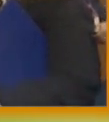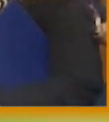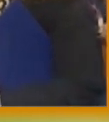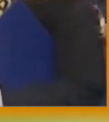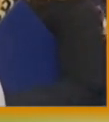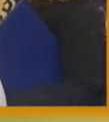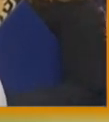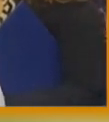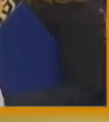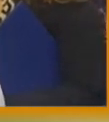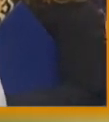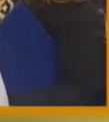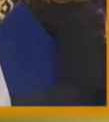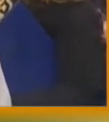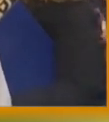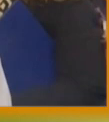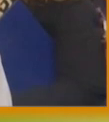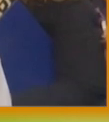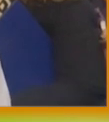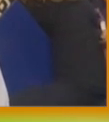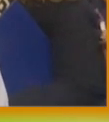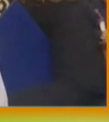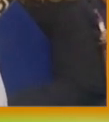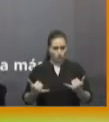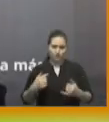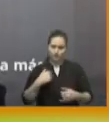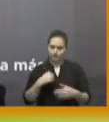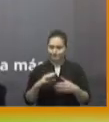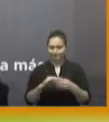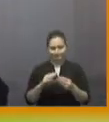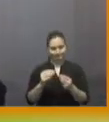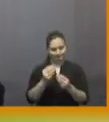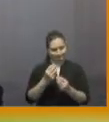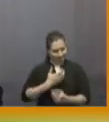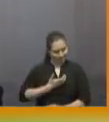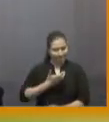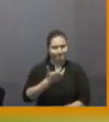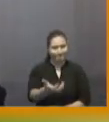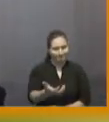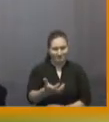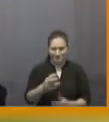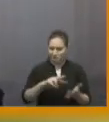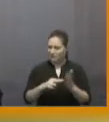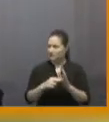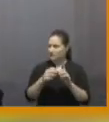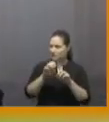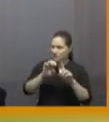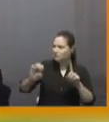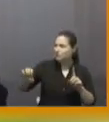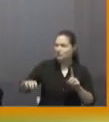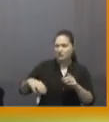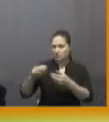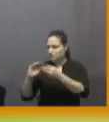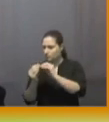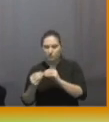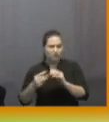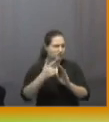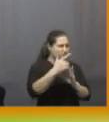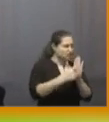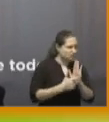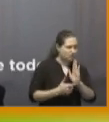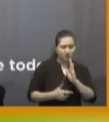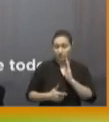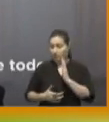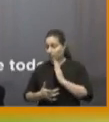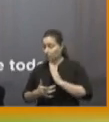busca un gobierno poniéndole impuesto al salami qué qué Busca con eso al